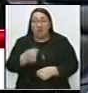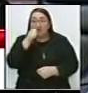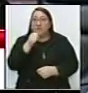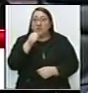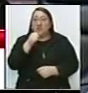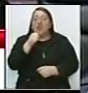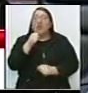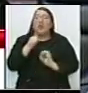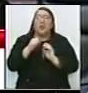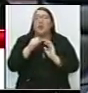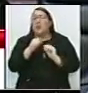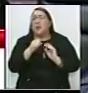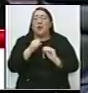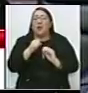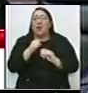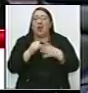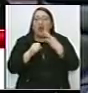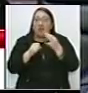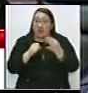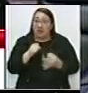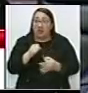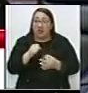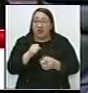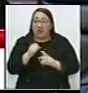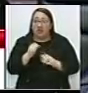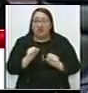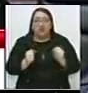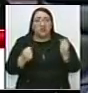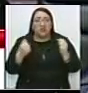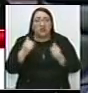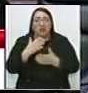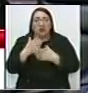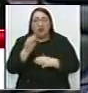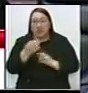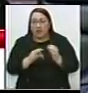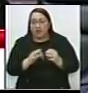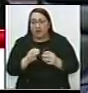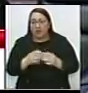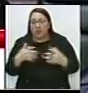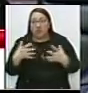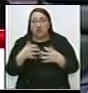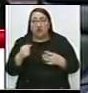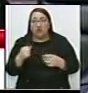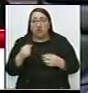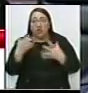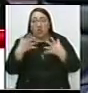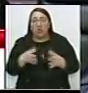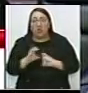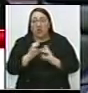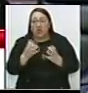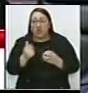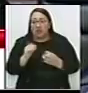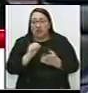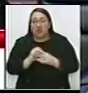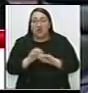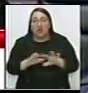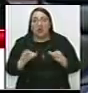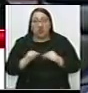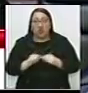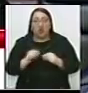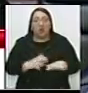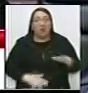mano, decreta la verdad oficial, desquicia la economía, azuza el odio de clases, mantiene a las masas en